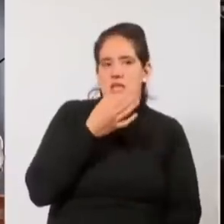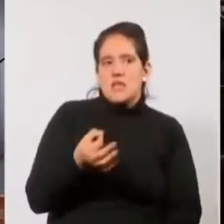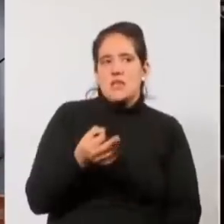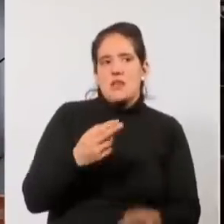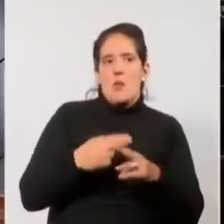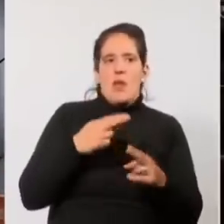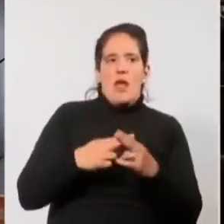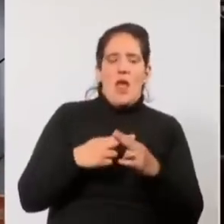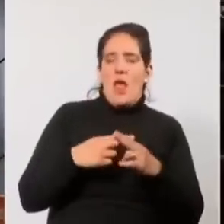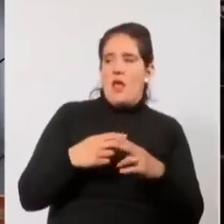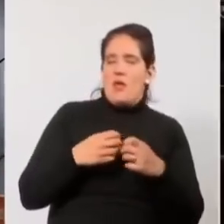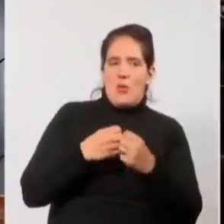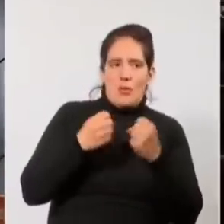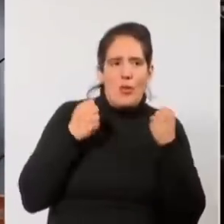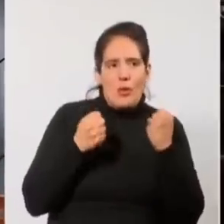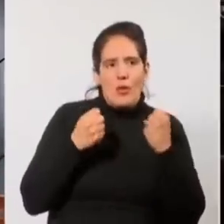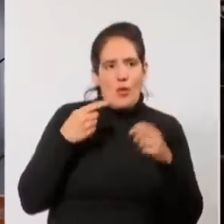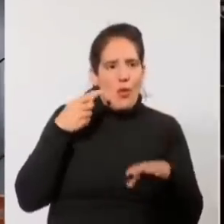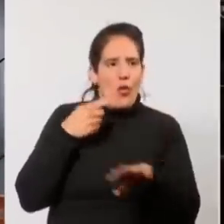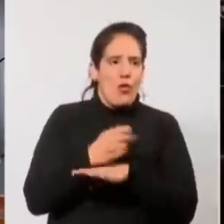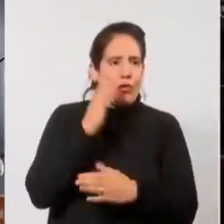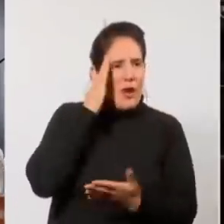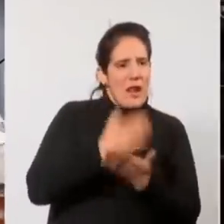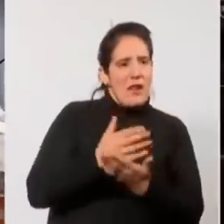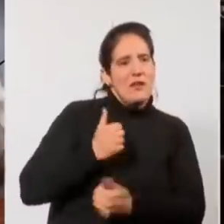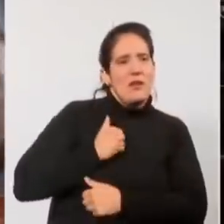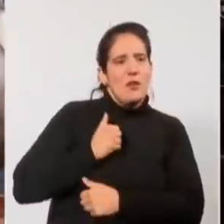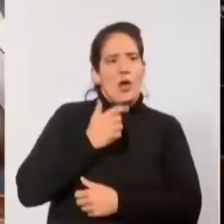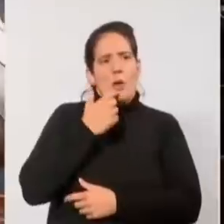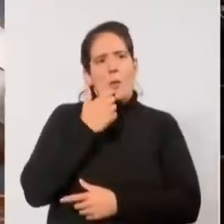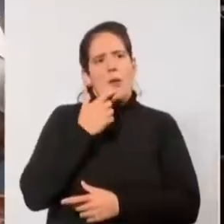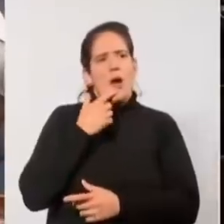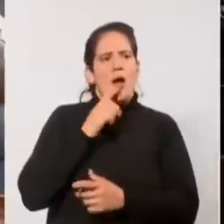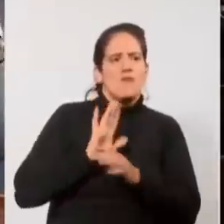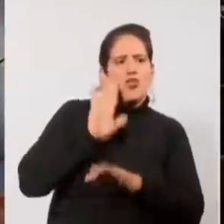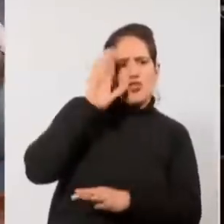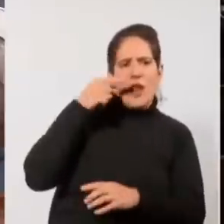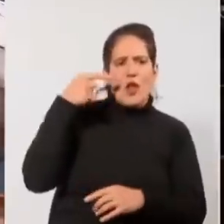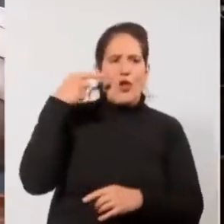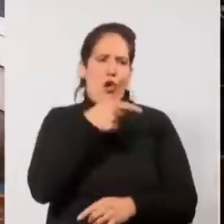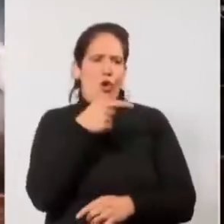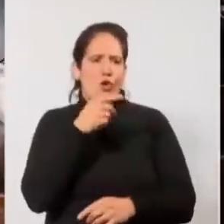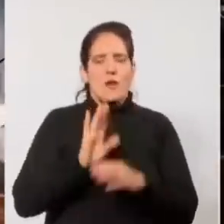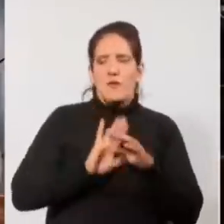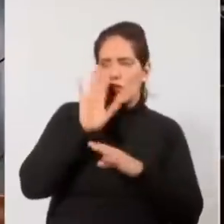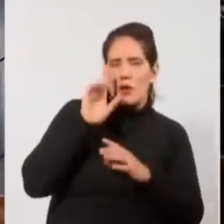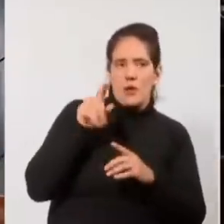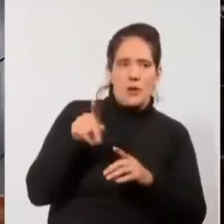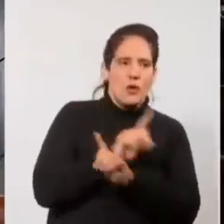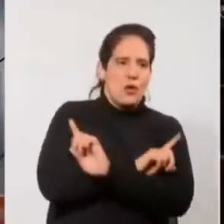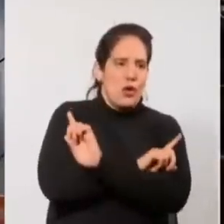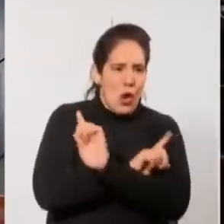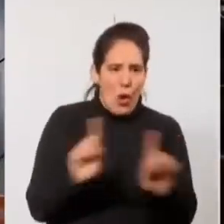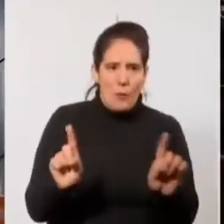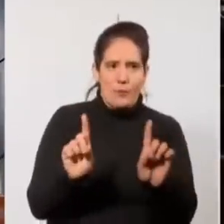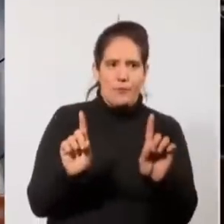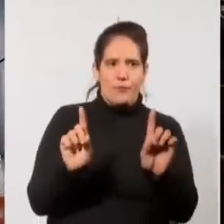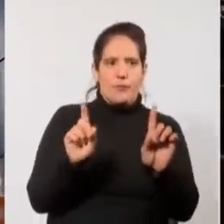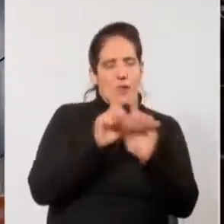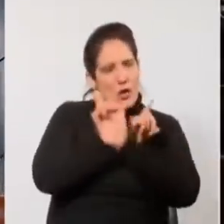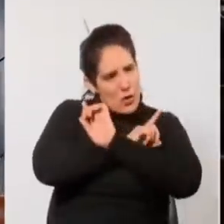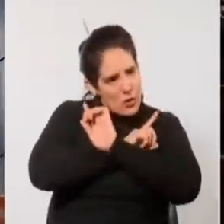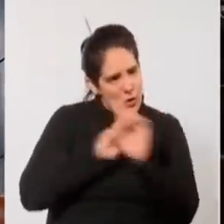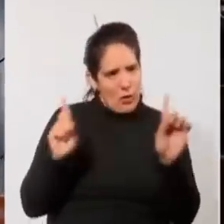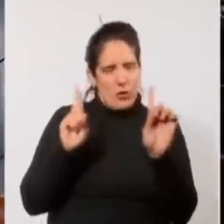de héroes de la resistencia contra la dictadura para decir que votaron en contra de los Tupamaros. No, señores.